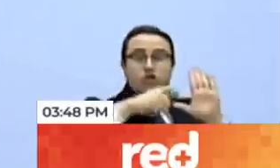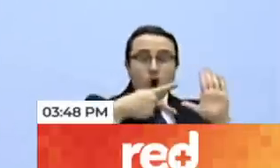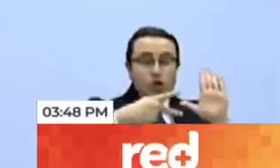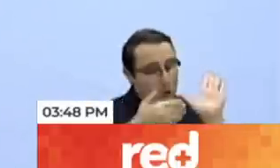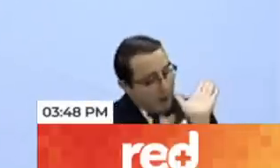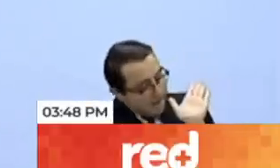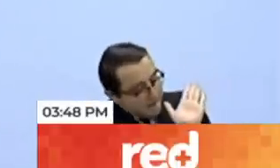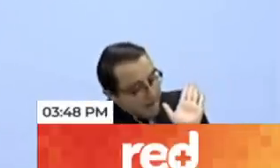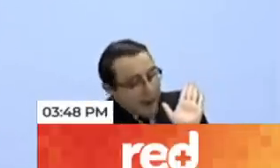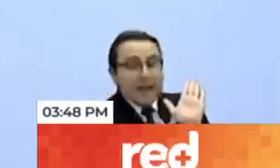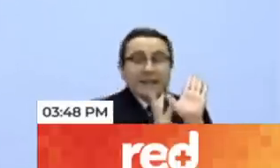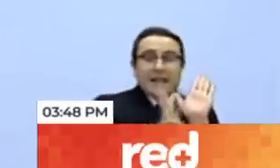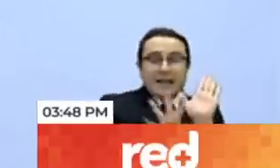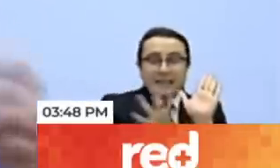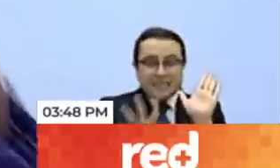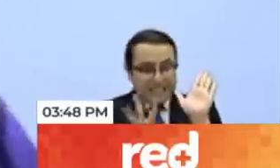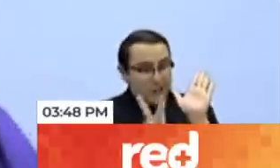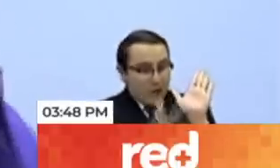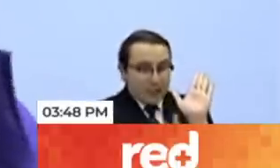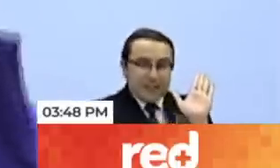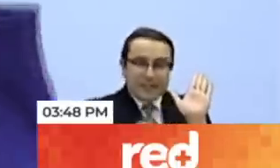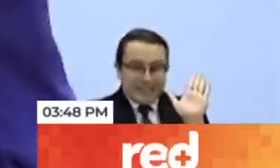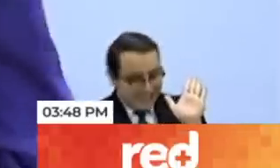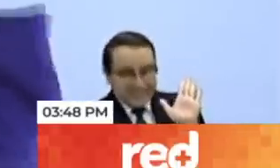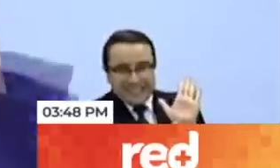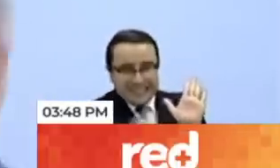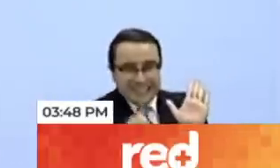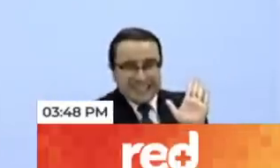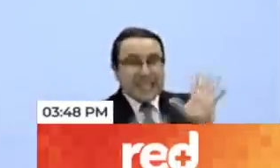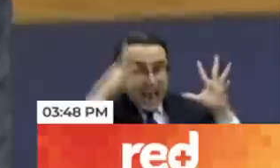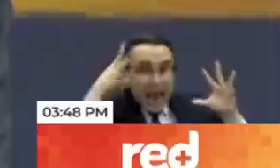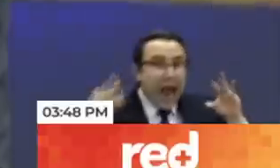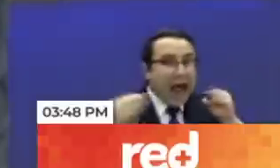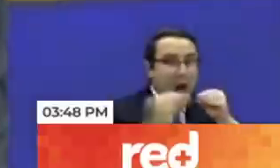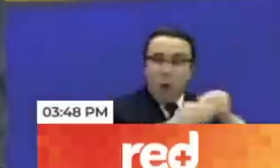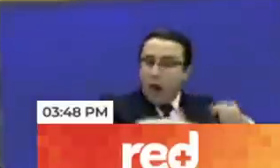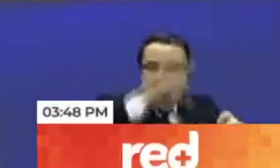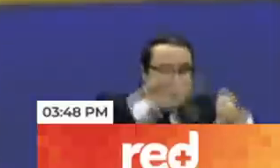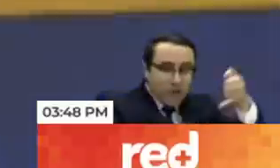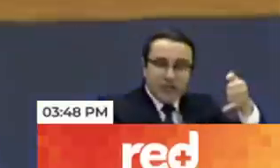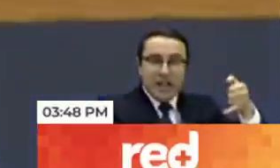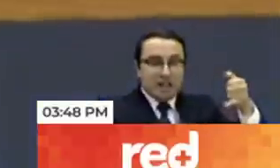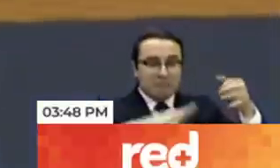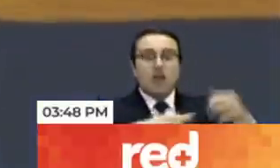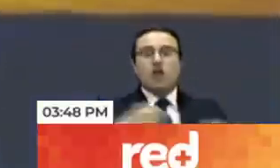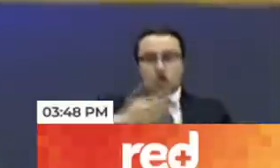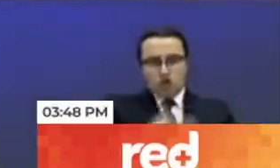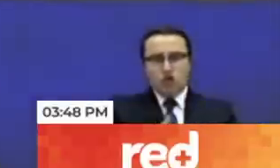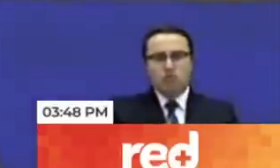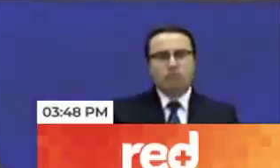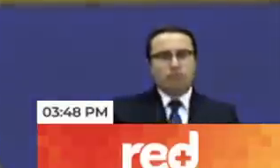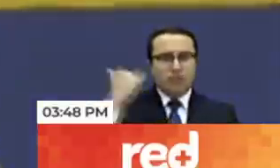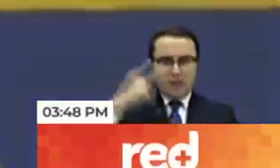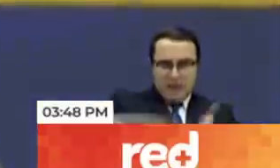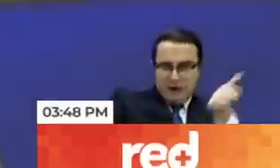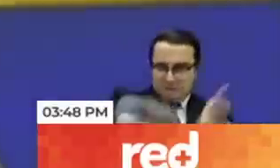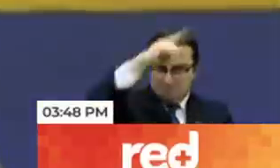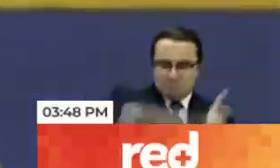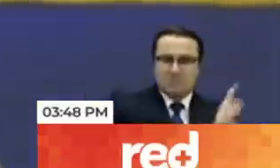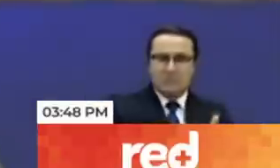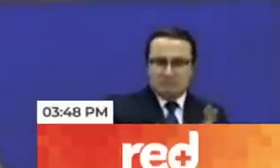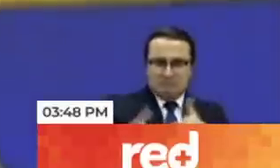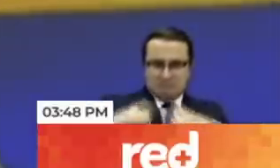35 y 36, para ser más preciso, de ese acuerdo final que tuve el honor de firmar a nombre del Estado colombiano,